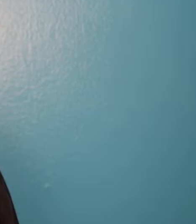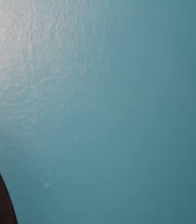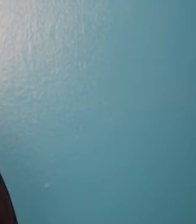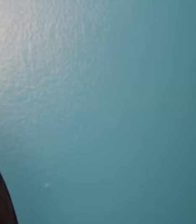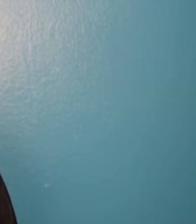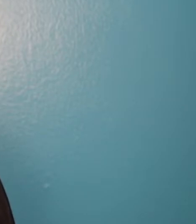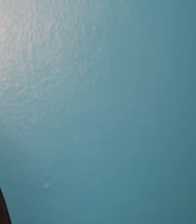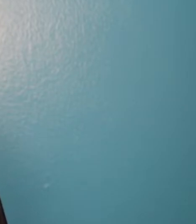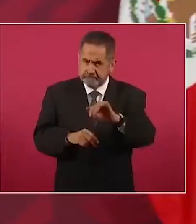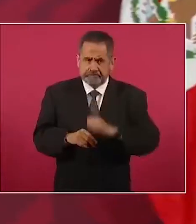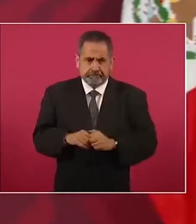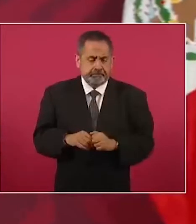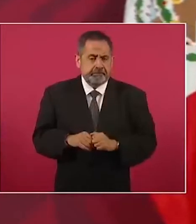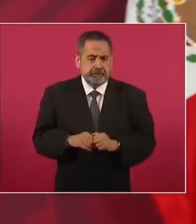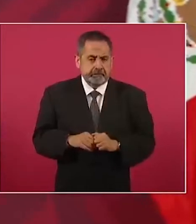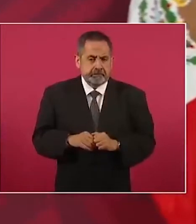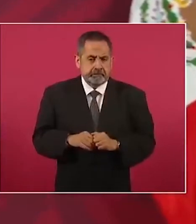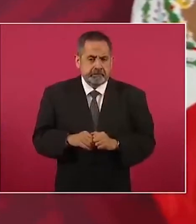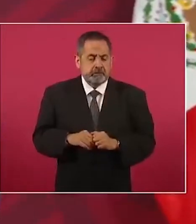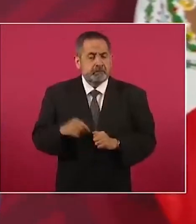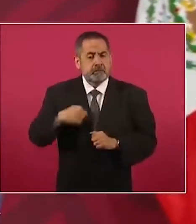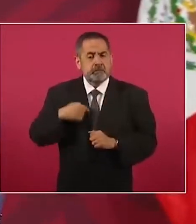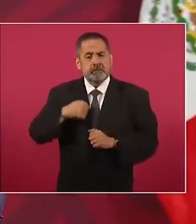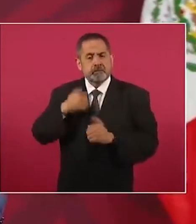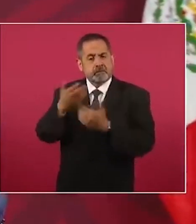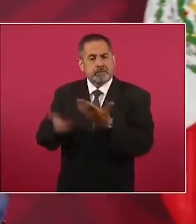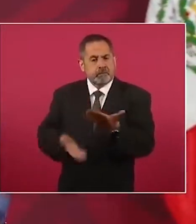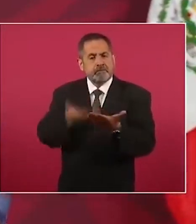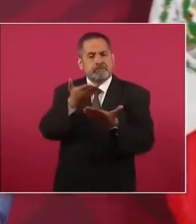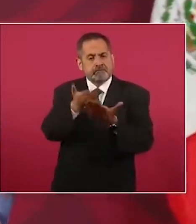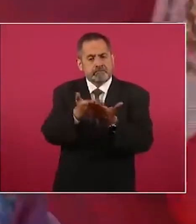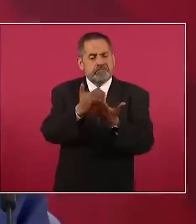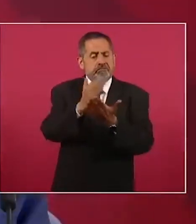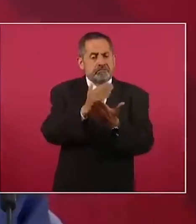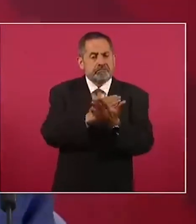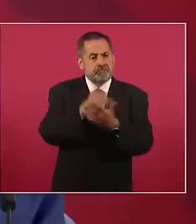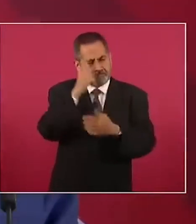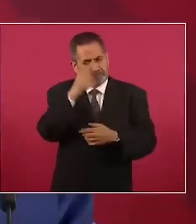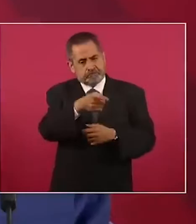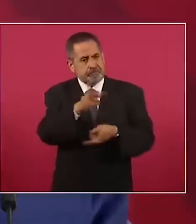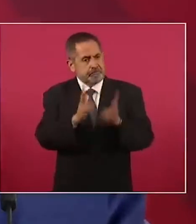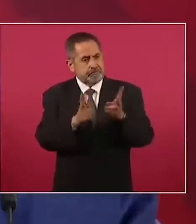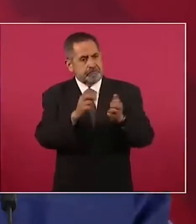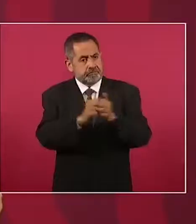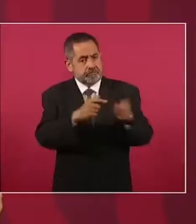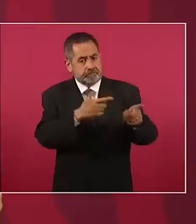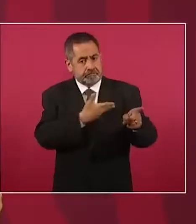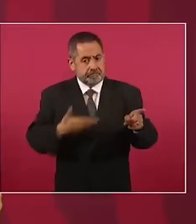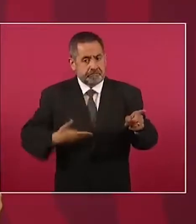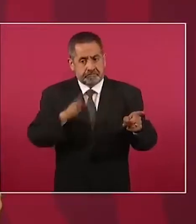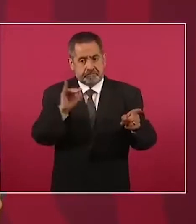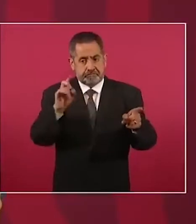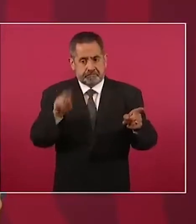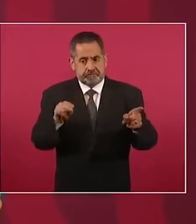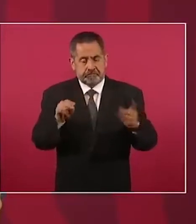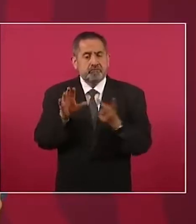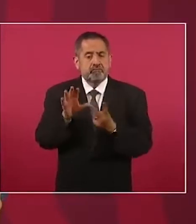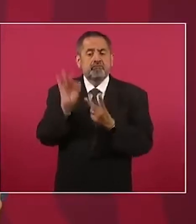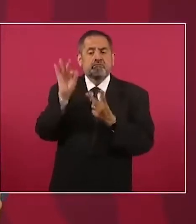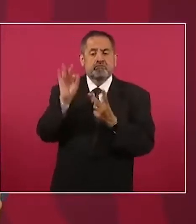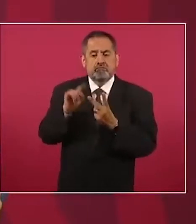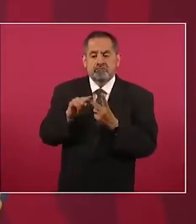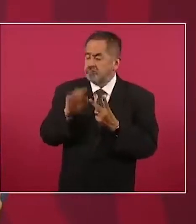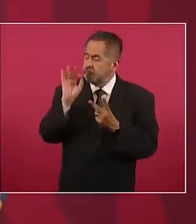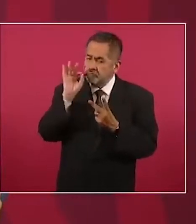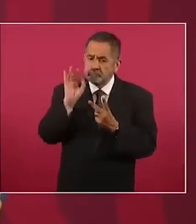canal continúe creciendo mi propuesta al presidente de bailén es una opción es una alternativa